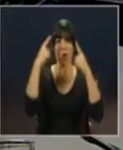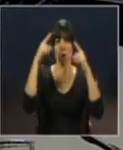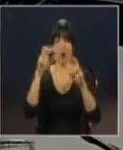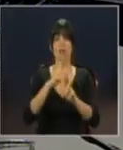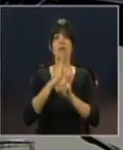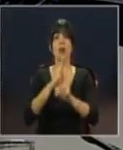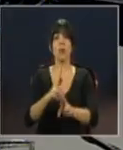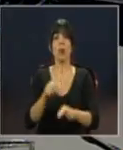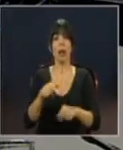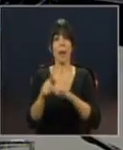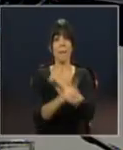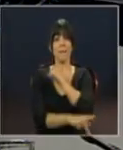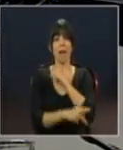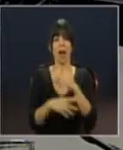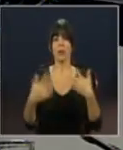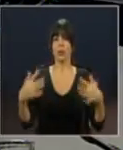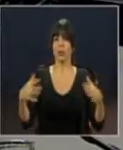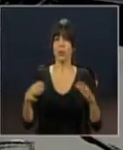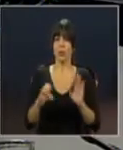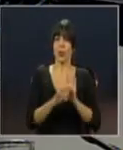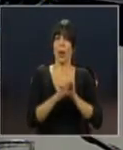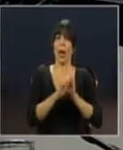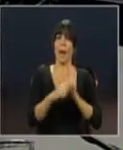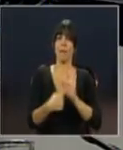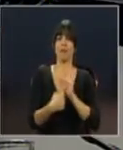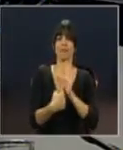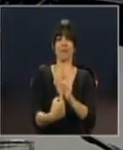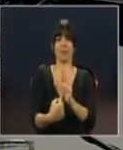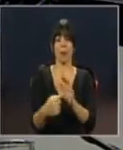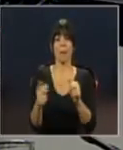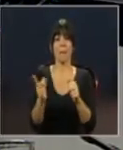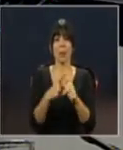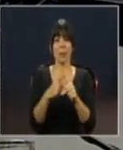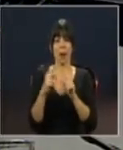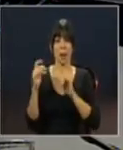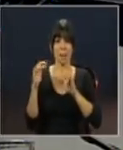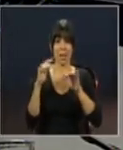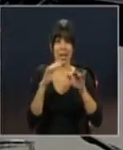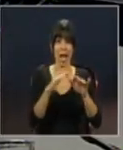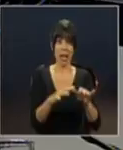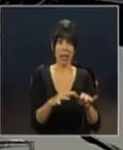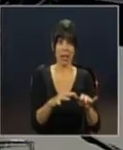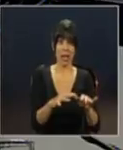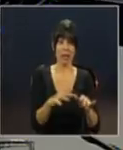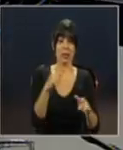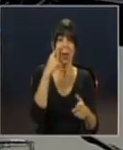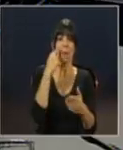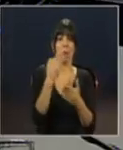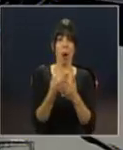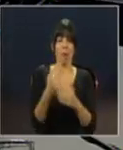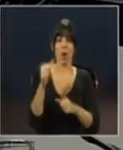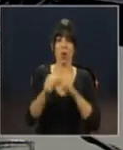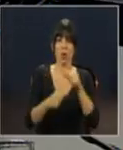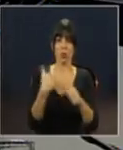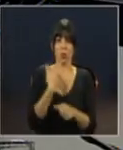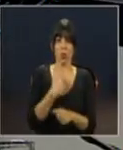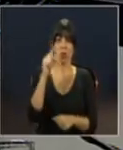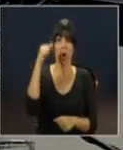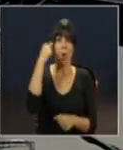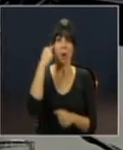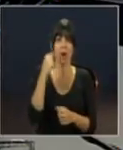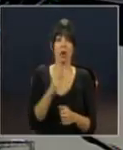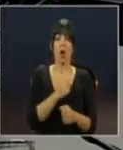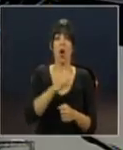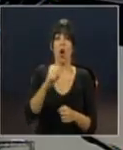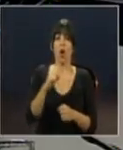del país fue ejemplar. Sin embargo, esta primera oleada de migrantes, que puso en evidencia la lucha de nuestro gobierno contra el tráfico y